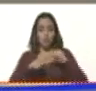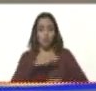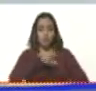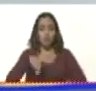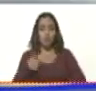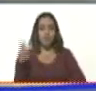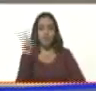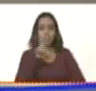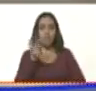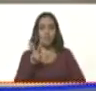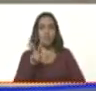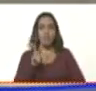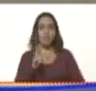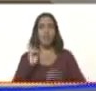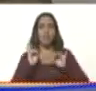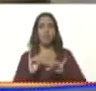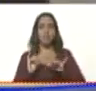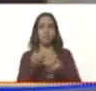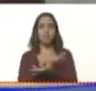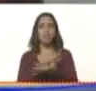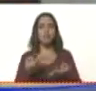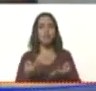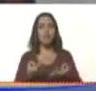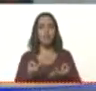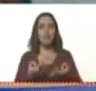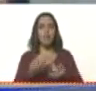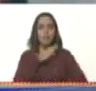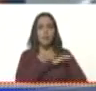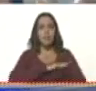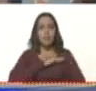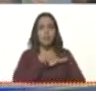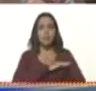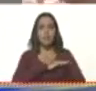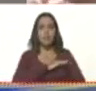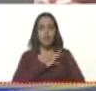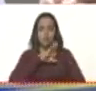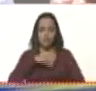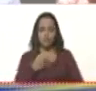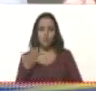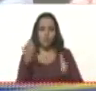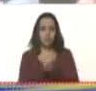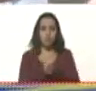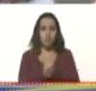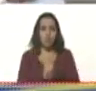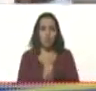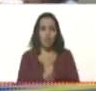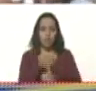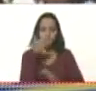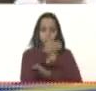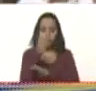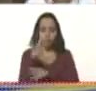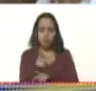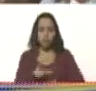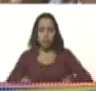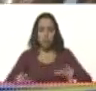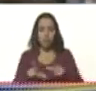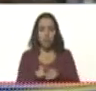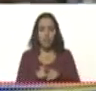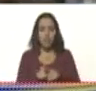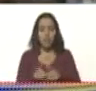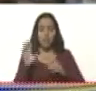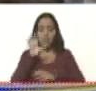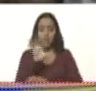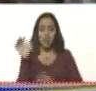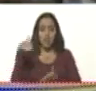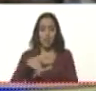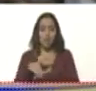bueno, de esa extraordinaria misión, nosotros hemos podido llegar a todos los rincones de nuestro Estado Aragua, a los